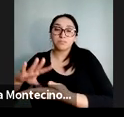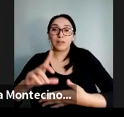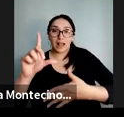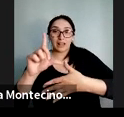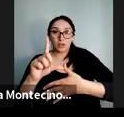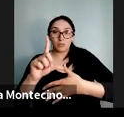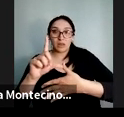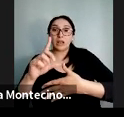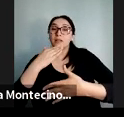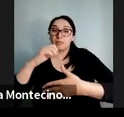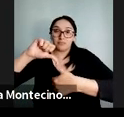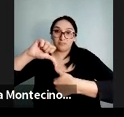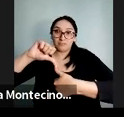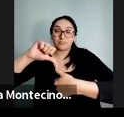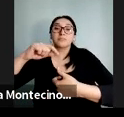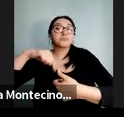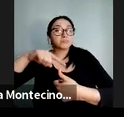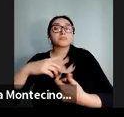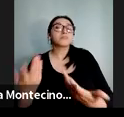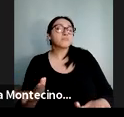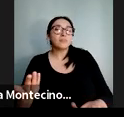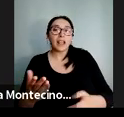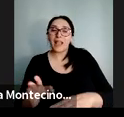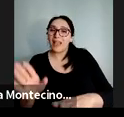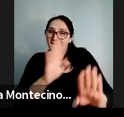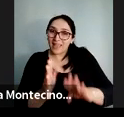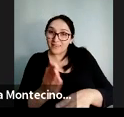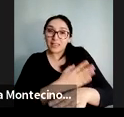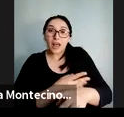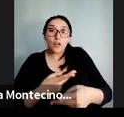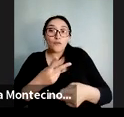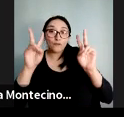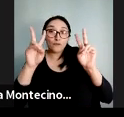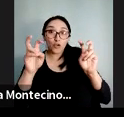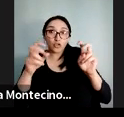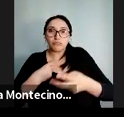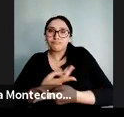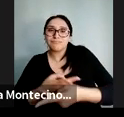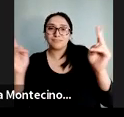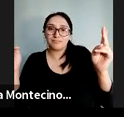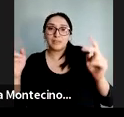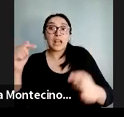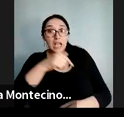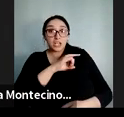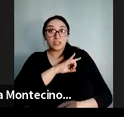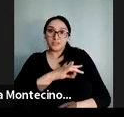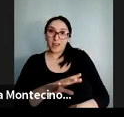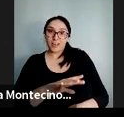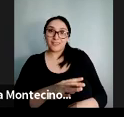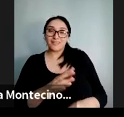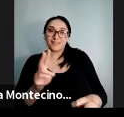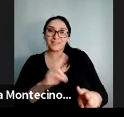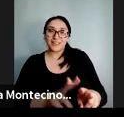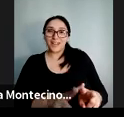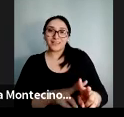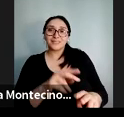la divulgación de archivos íntimos sin consentimiento. Esta página nace desde Chile para el mundo, está al mando de unas